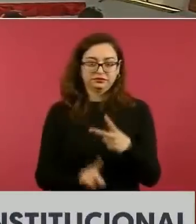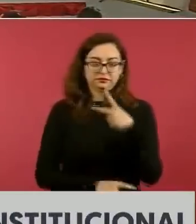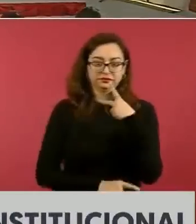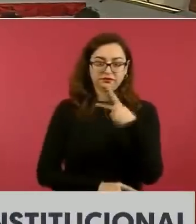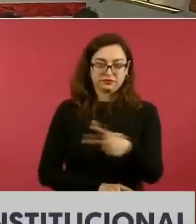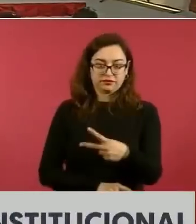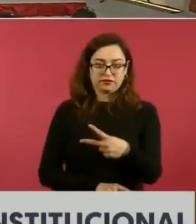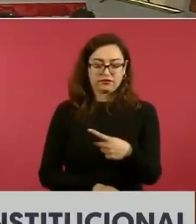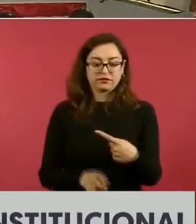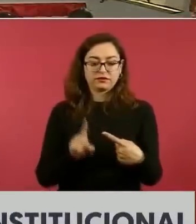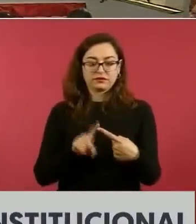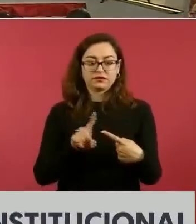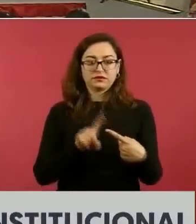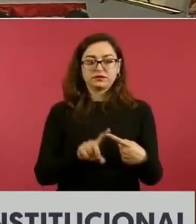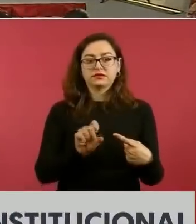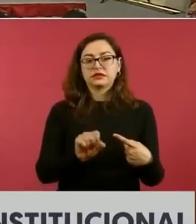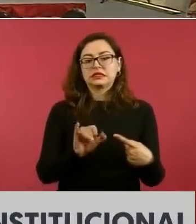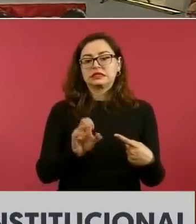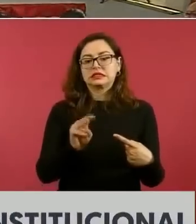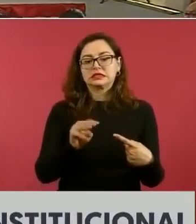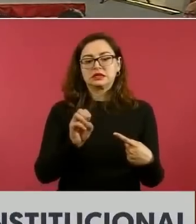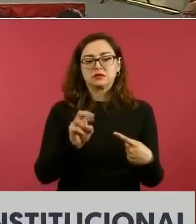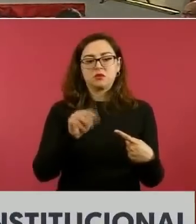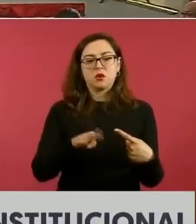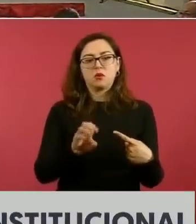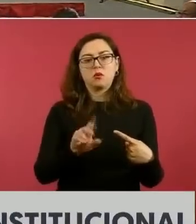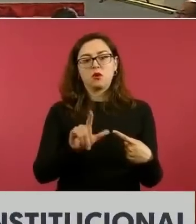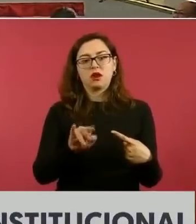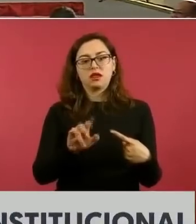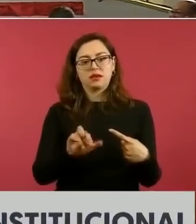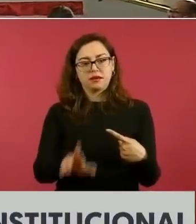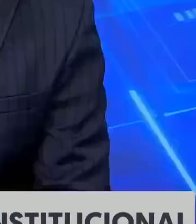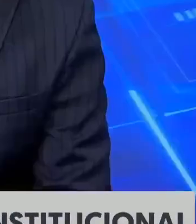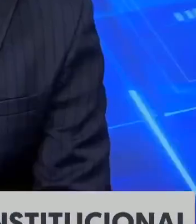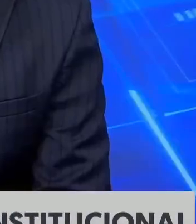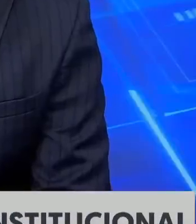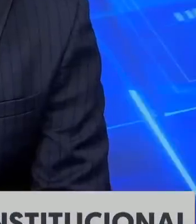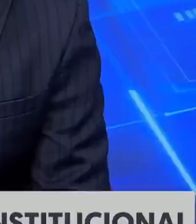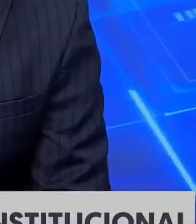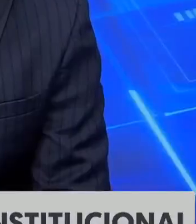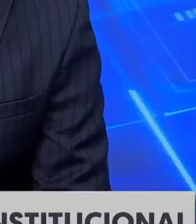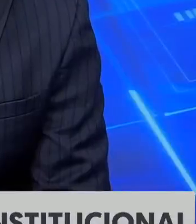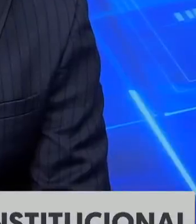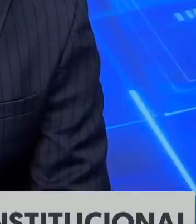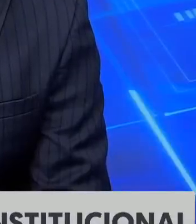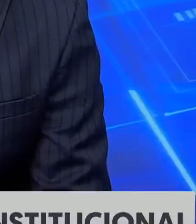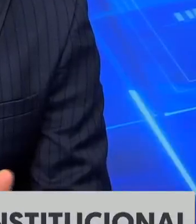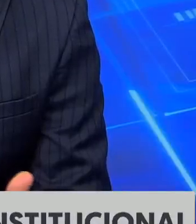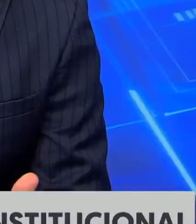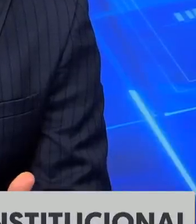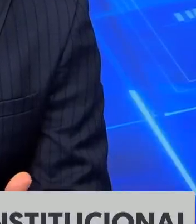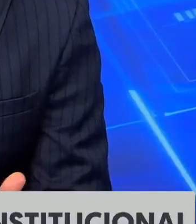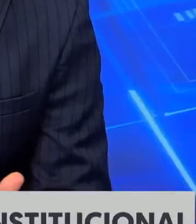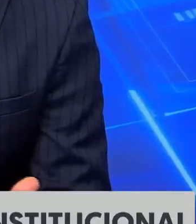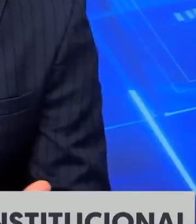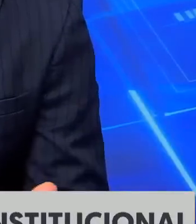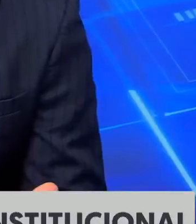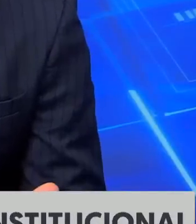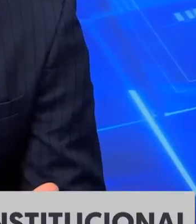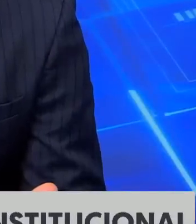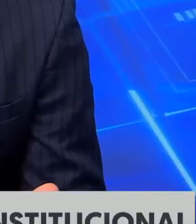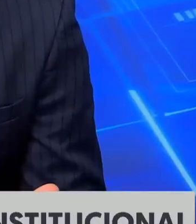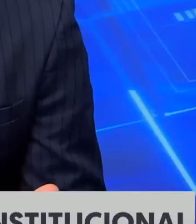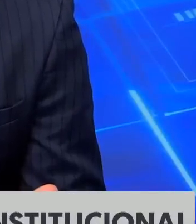para ser gobierno. Claro. Ahora, las preguntas también tienen cierto sesgo. Por ejemplo, no habla de,